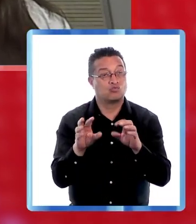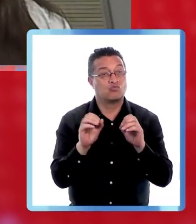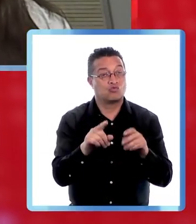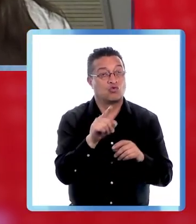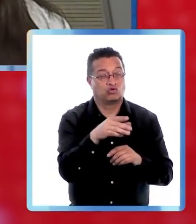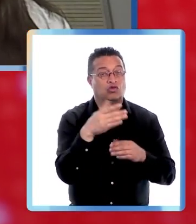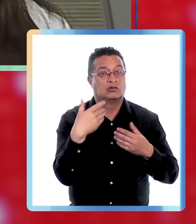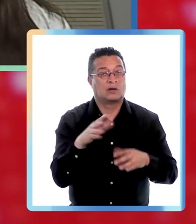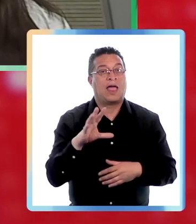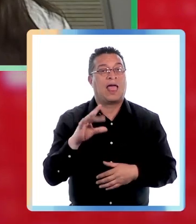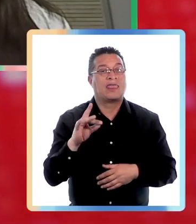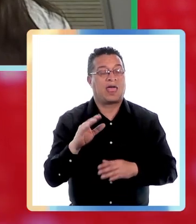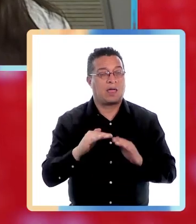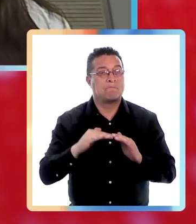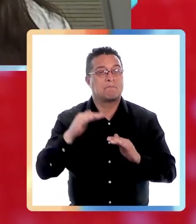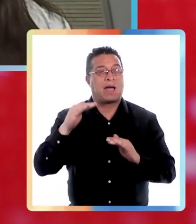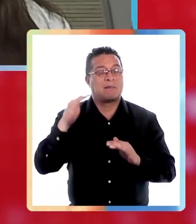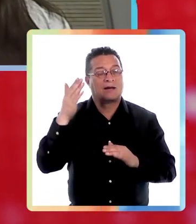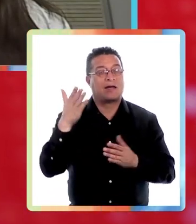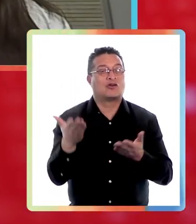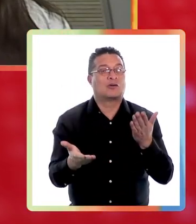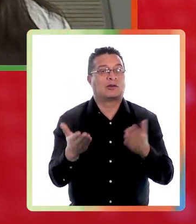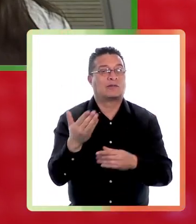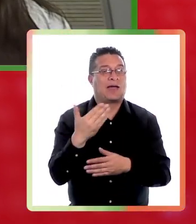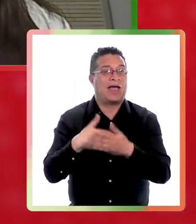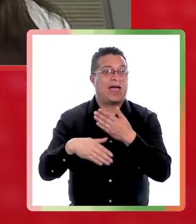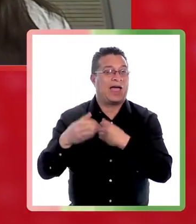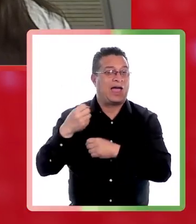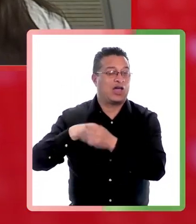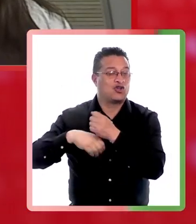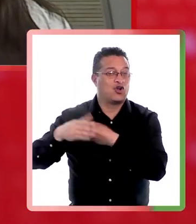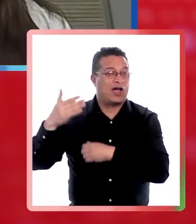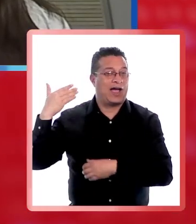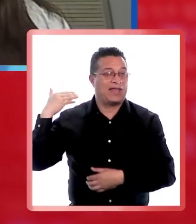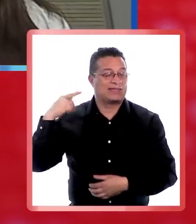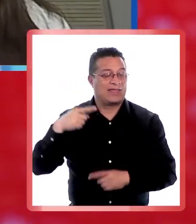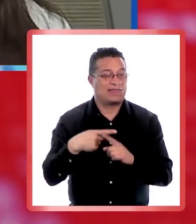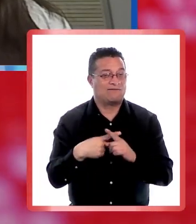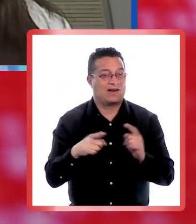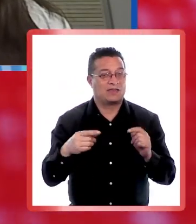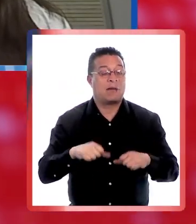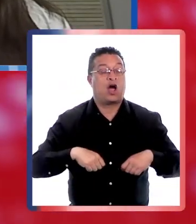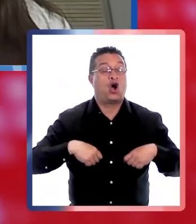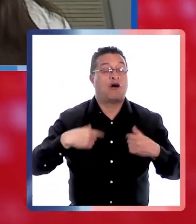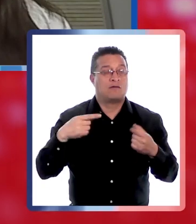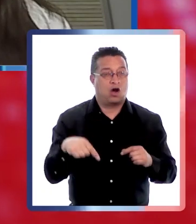muchos casos ya a una edad más avanzada en comparación a años anteriores, quizá.